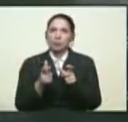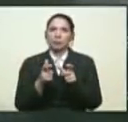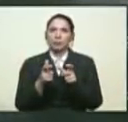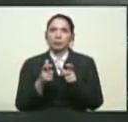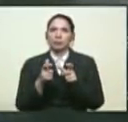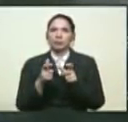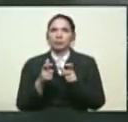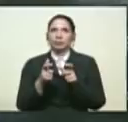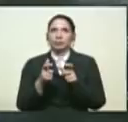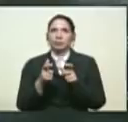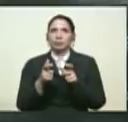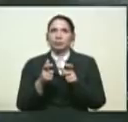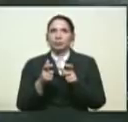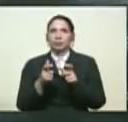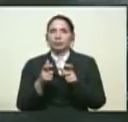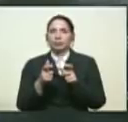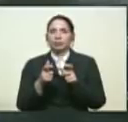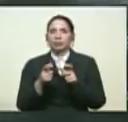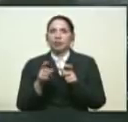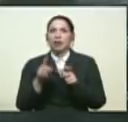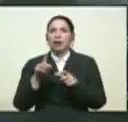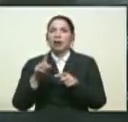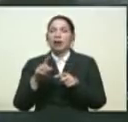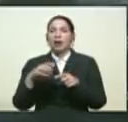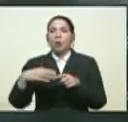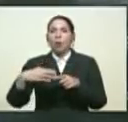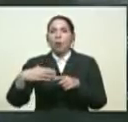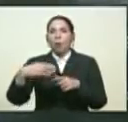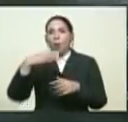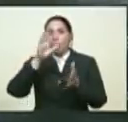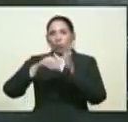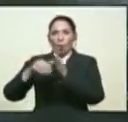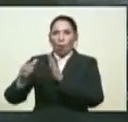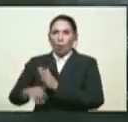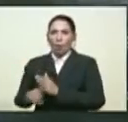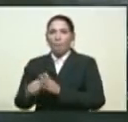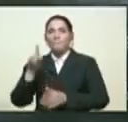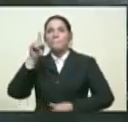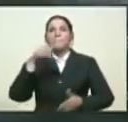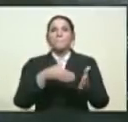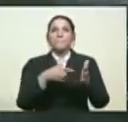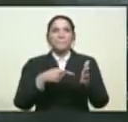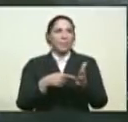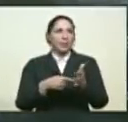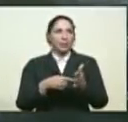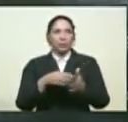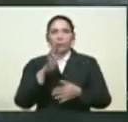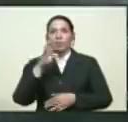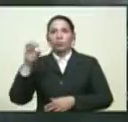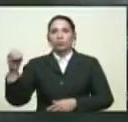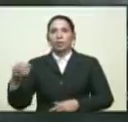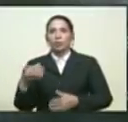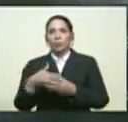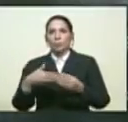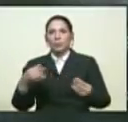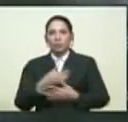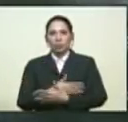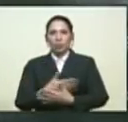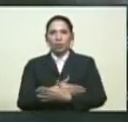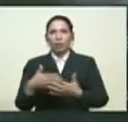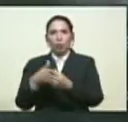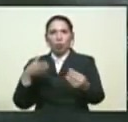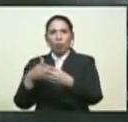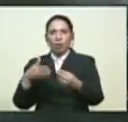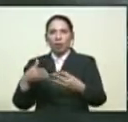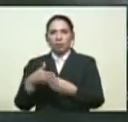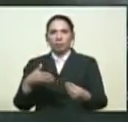Si nos secuestran 1.400 millones de dólares, como nos tiene secuestrado la Unión Europea en Euroclear, con la orden